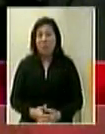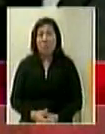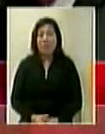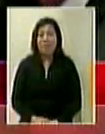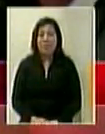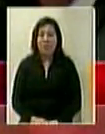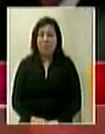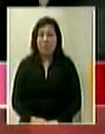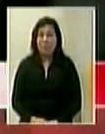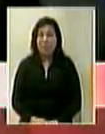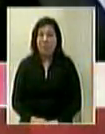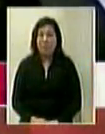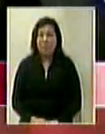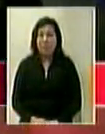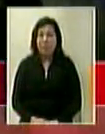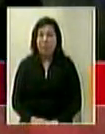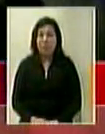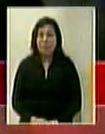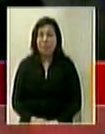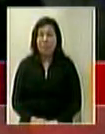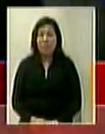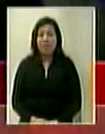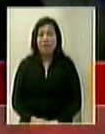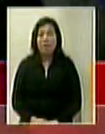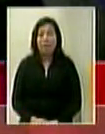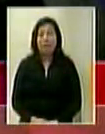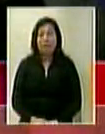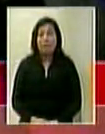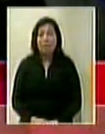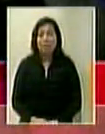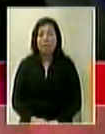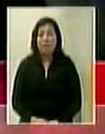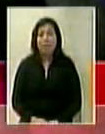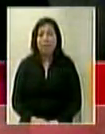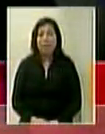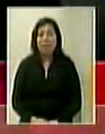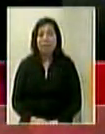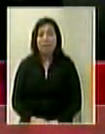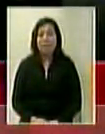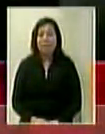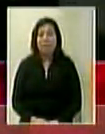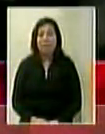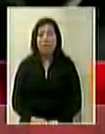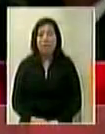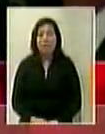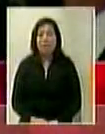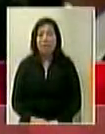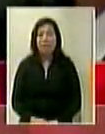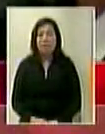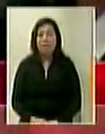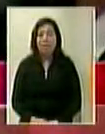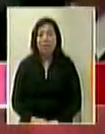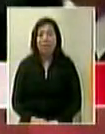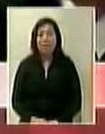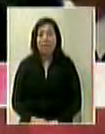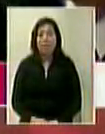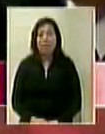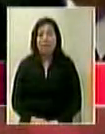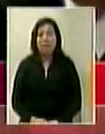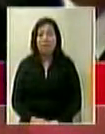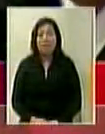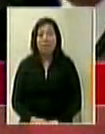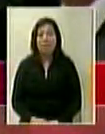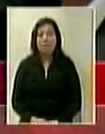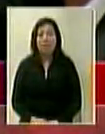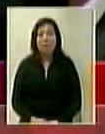no lo saca. Es decir, por lo menos en eso ha variado el estatus y la condición de ese interno, que es indisciplinado y es figuretti, ¿no es